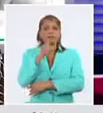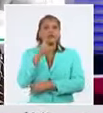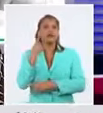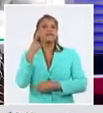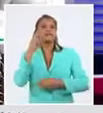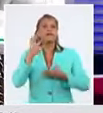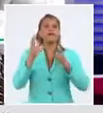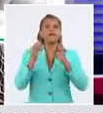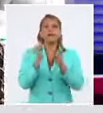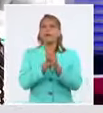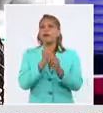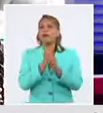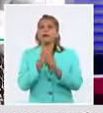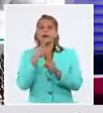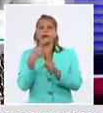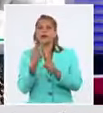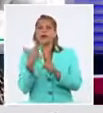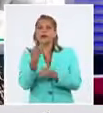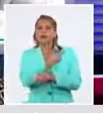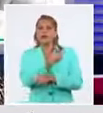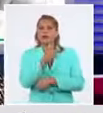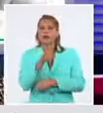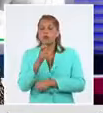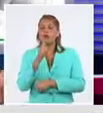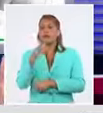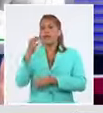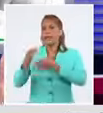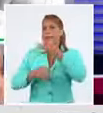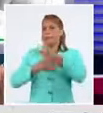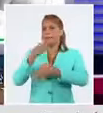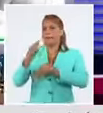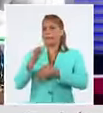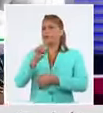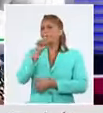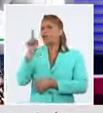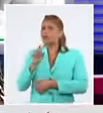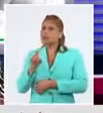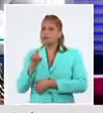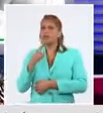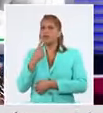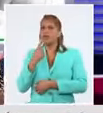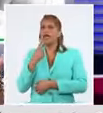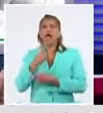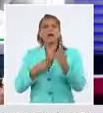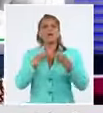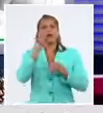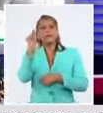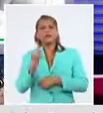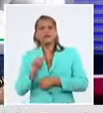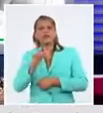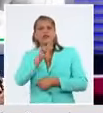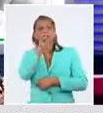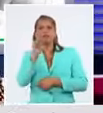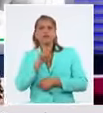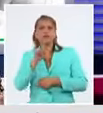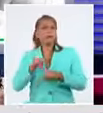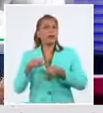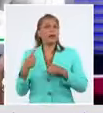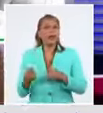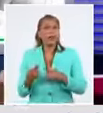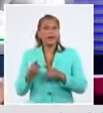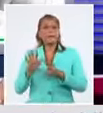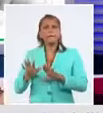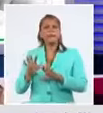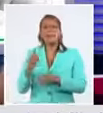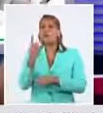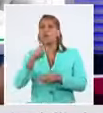vacunación anti-COVID-19, doctora, muchos nos escriben preguntándonos por qué hay que esperar la hora después de vacunarse, si